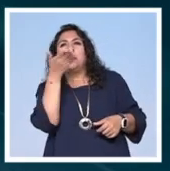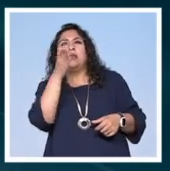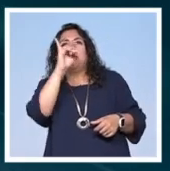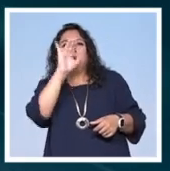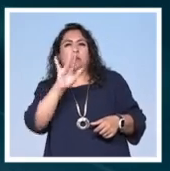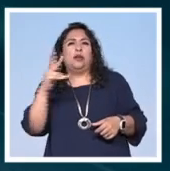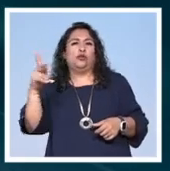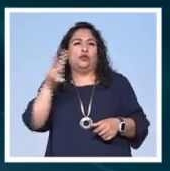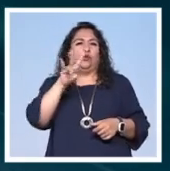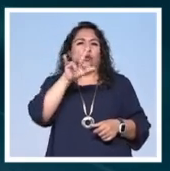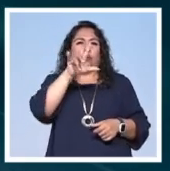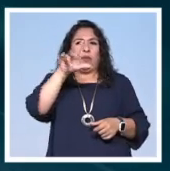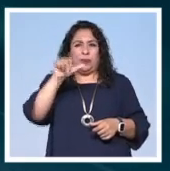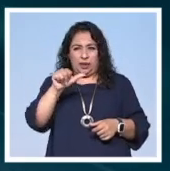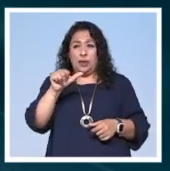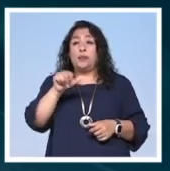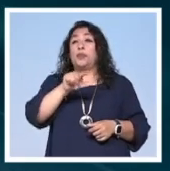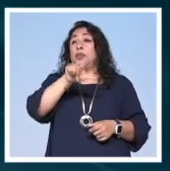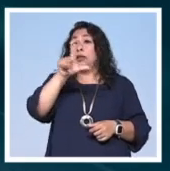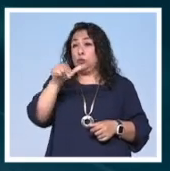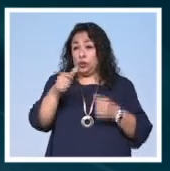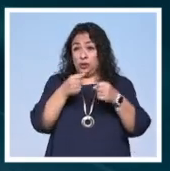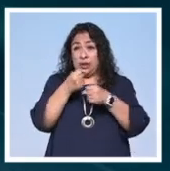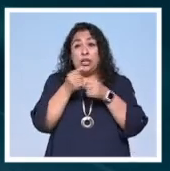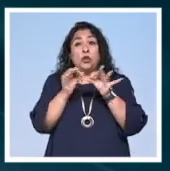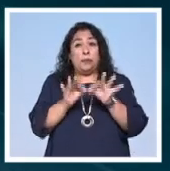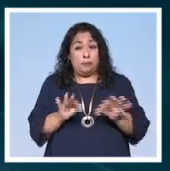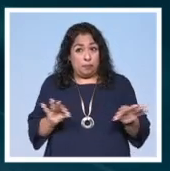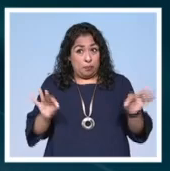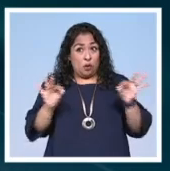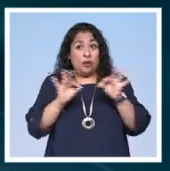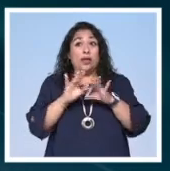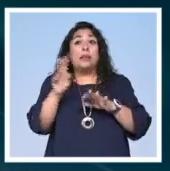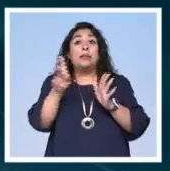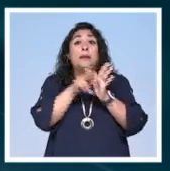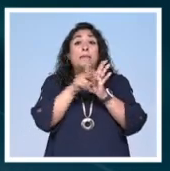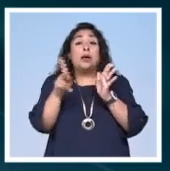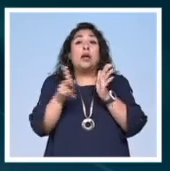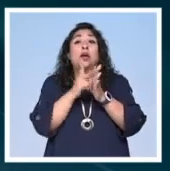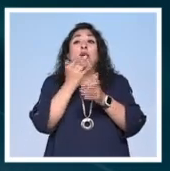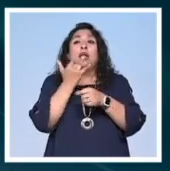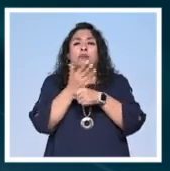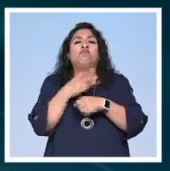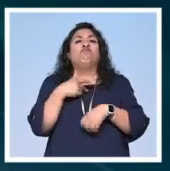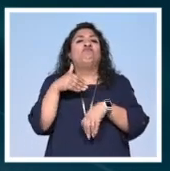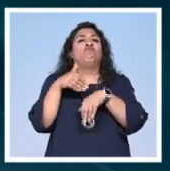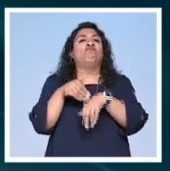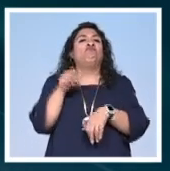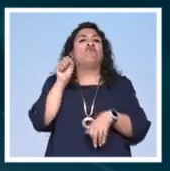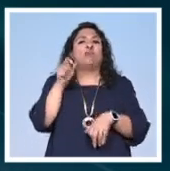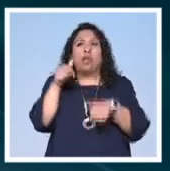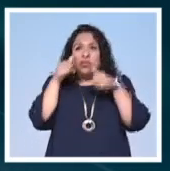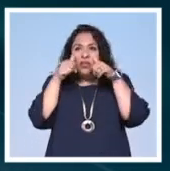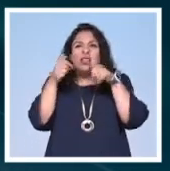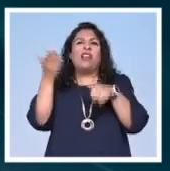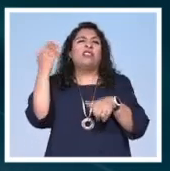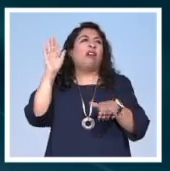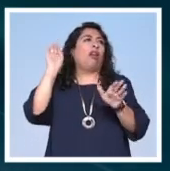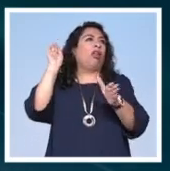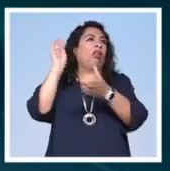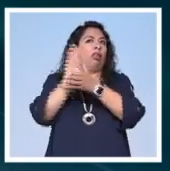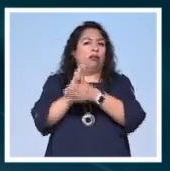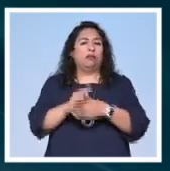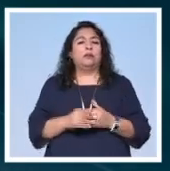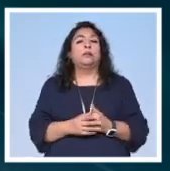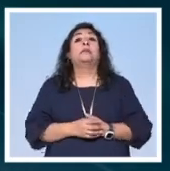imagen de Francisco Villa después de este año crucial la prensa nacional le va a hacer caso al personaje porque en un principio no era